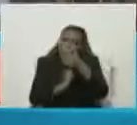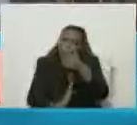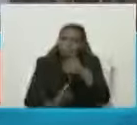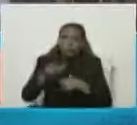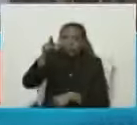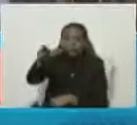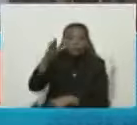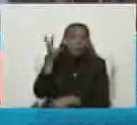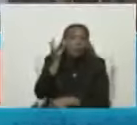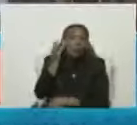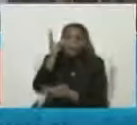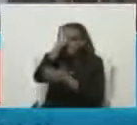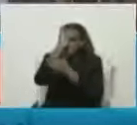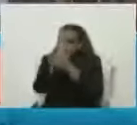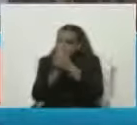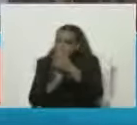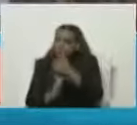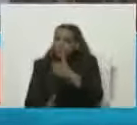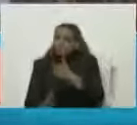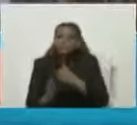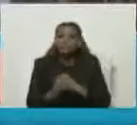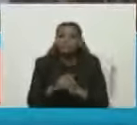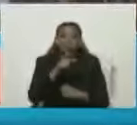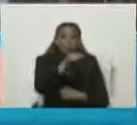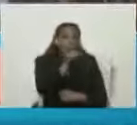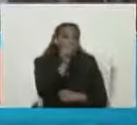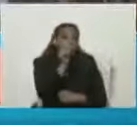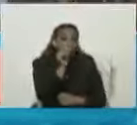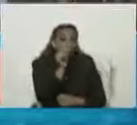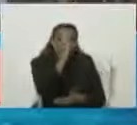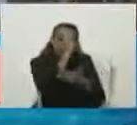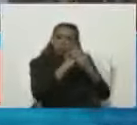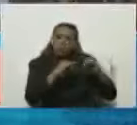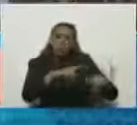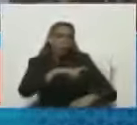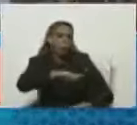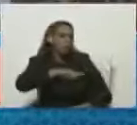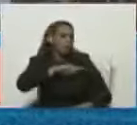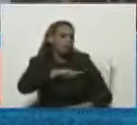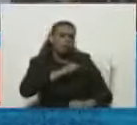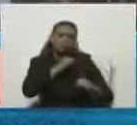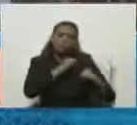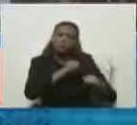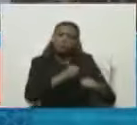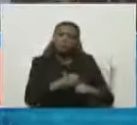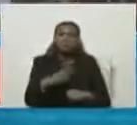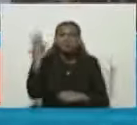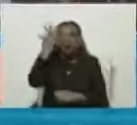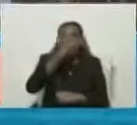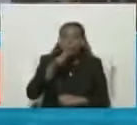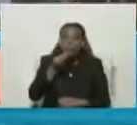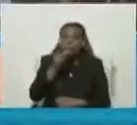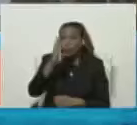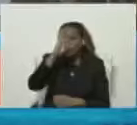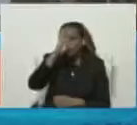mujer barinés, a ustedes, hombres, compatriotas, compañeros y a la juventud de